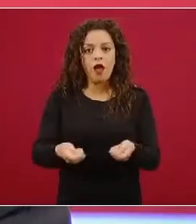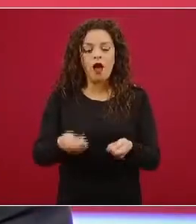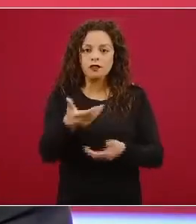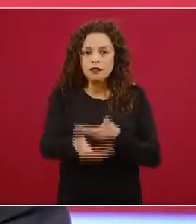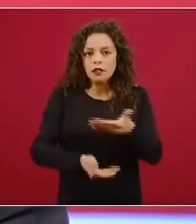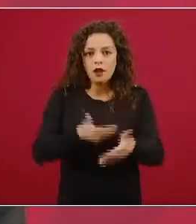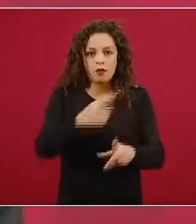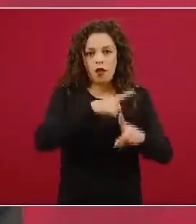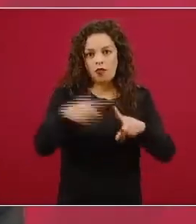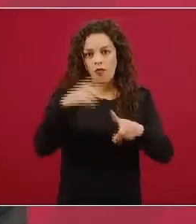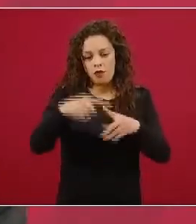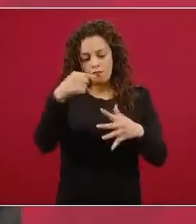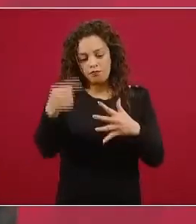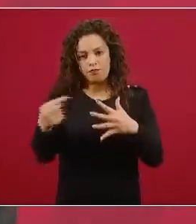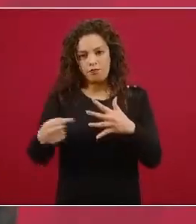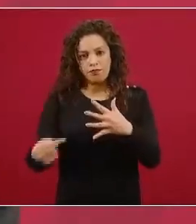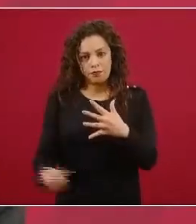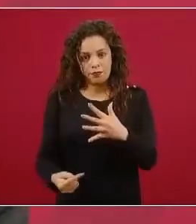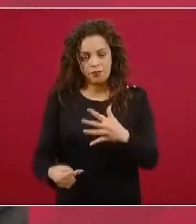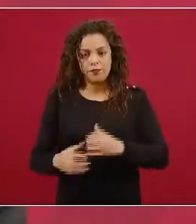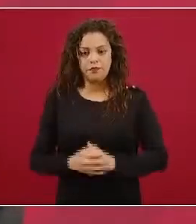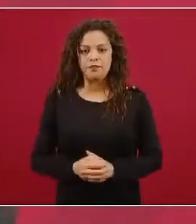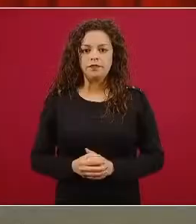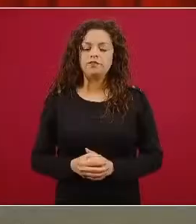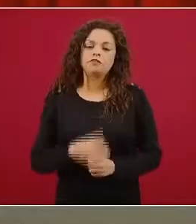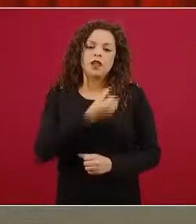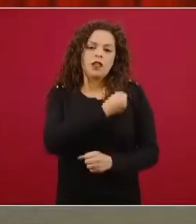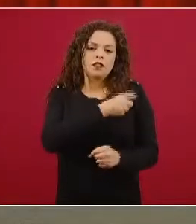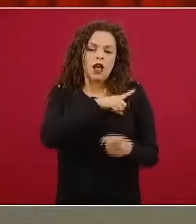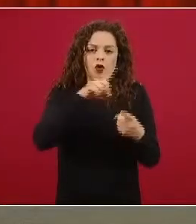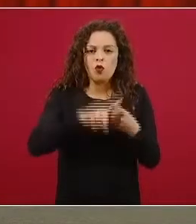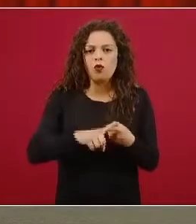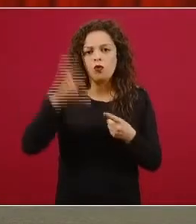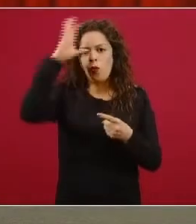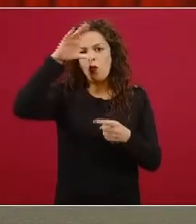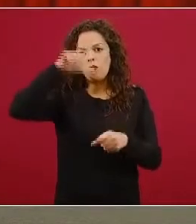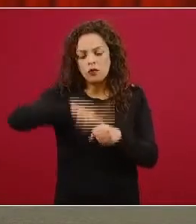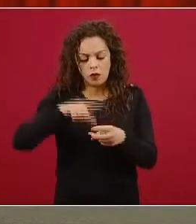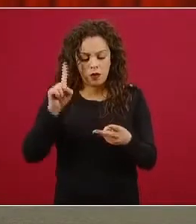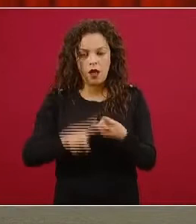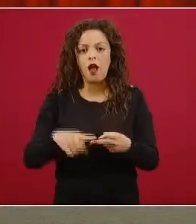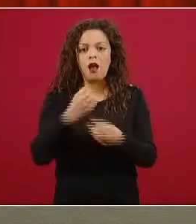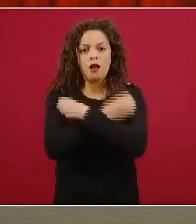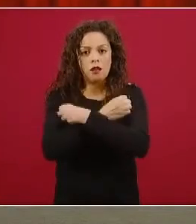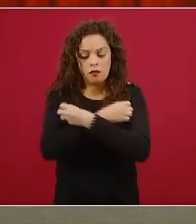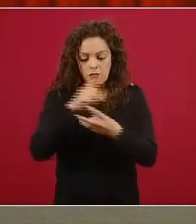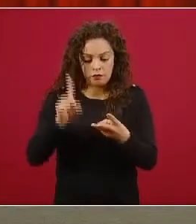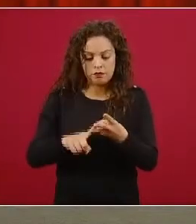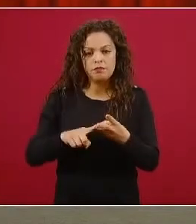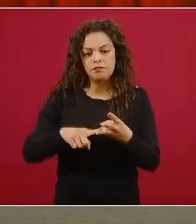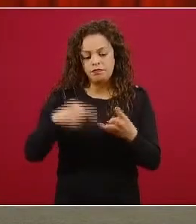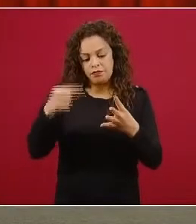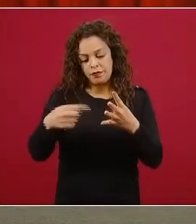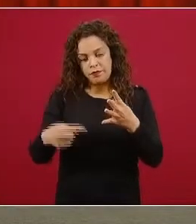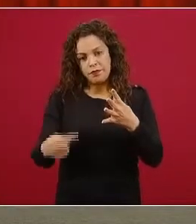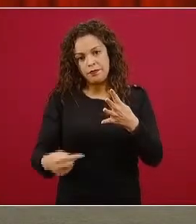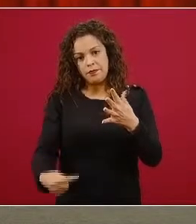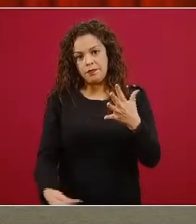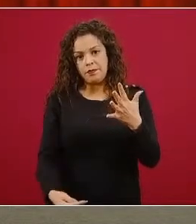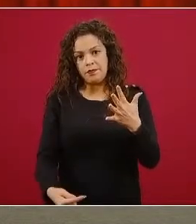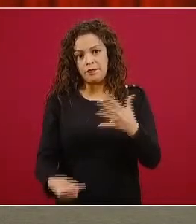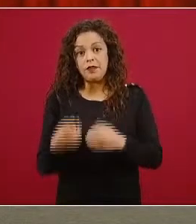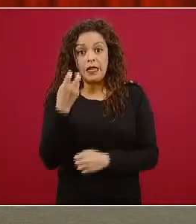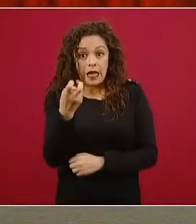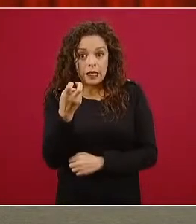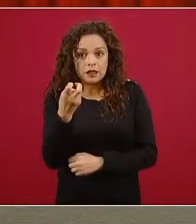servicios de salud, culturales, educativos, etcétera, etcétera, etcétera. Y ese es el